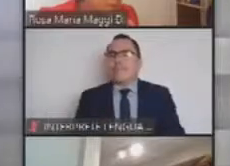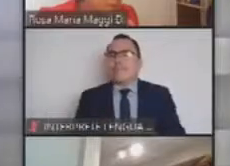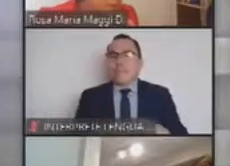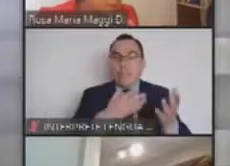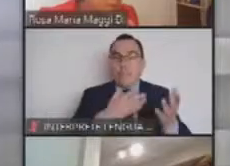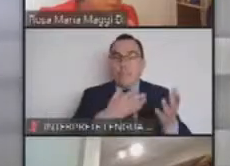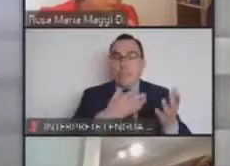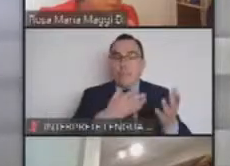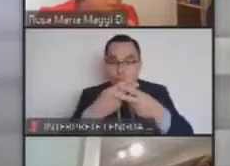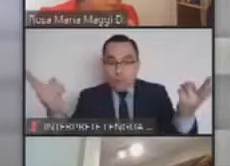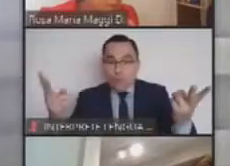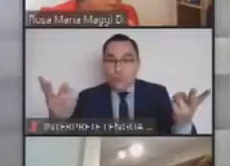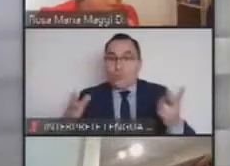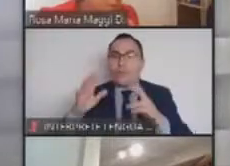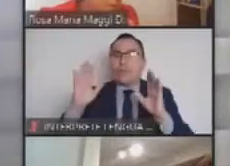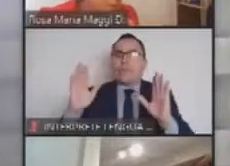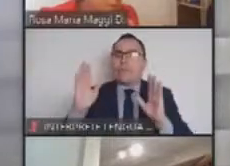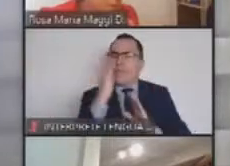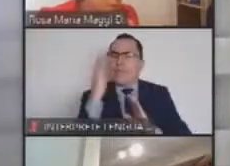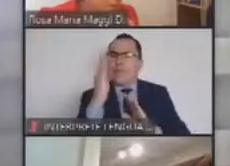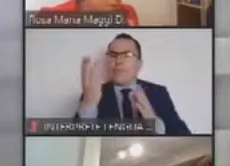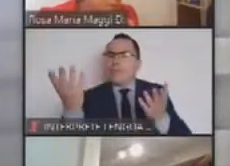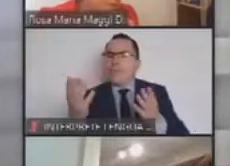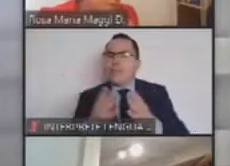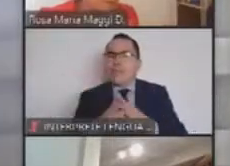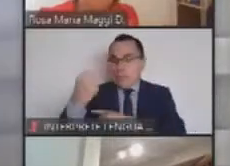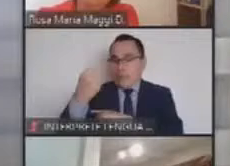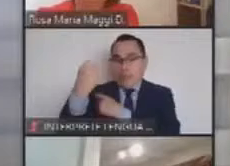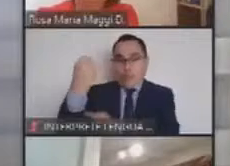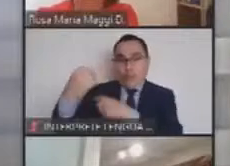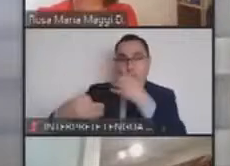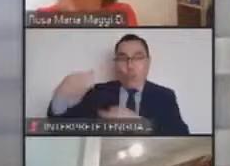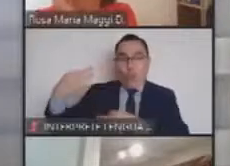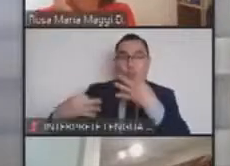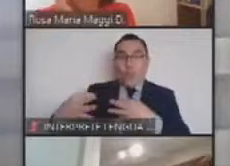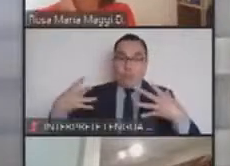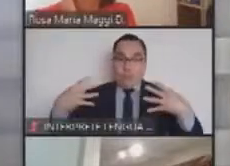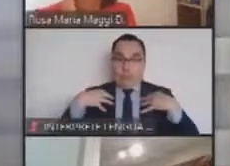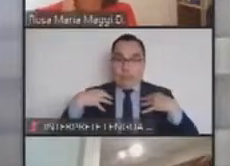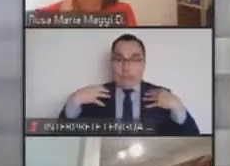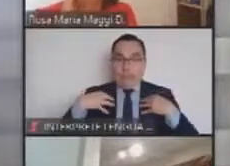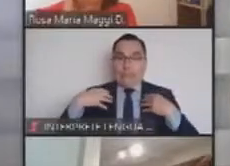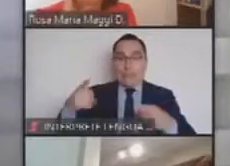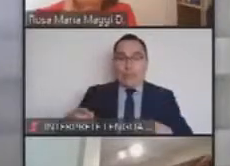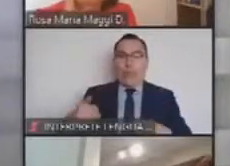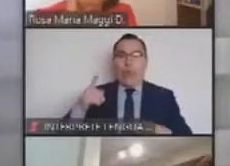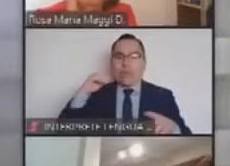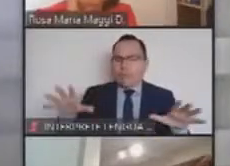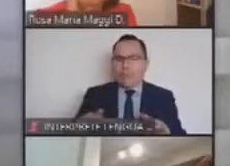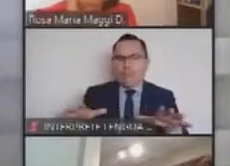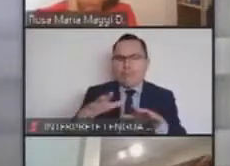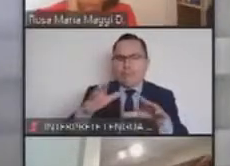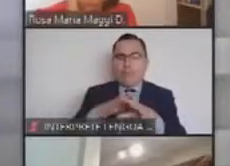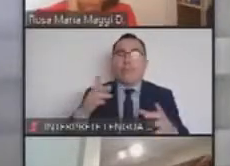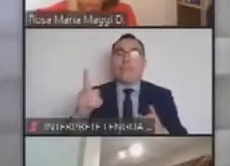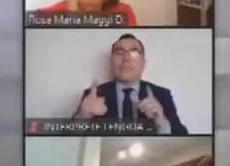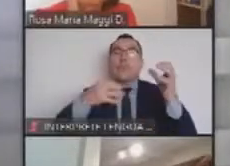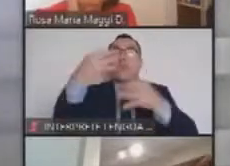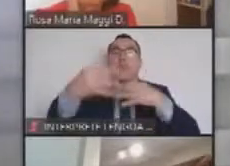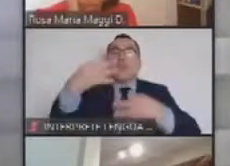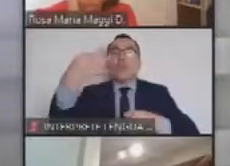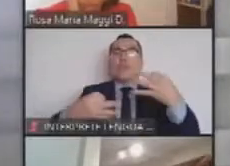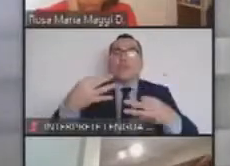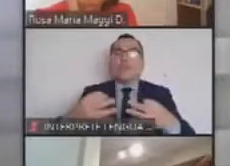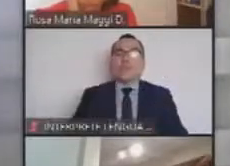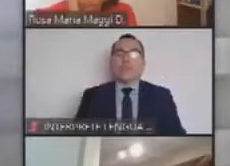público refiere que al Poder Judicial le corresponde ejercer la administración de justicia